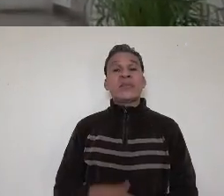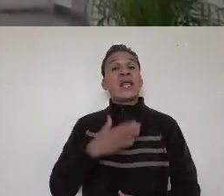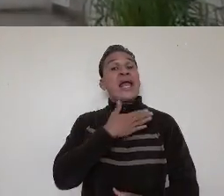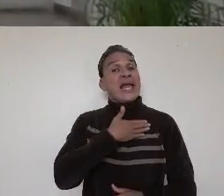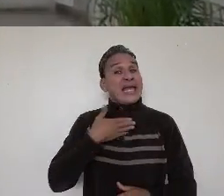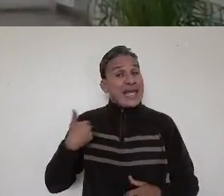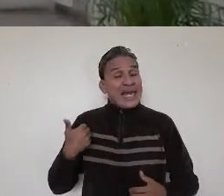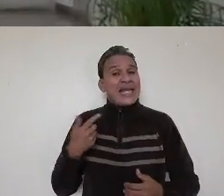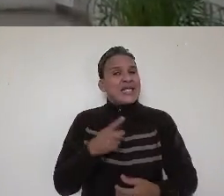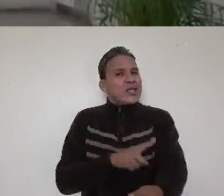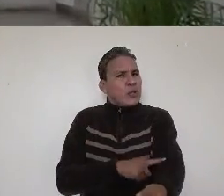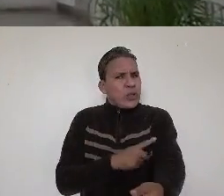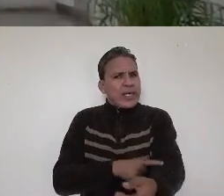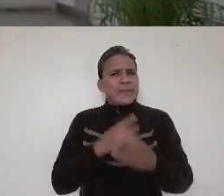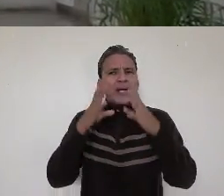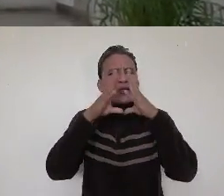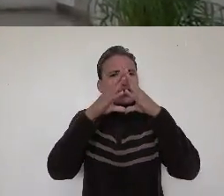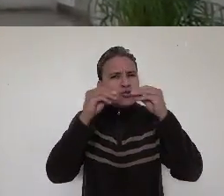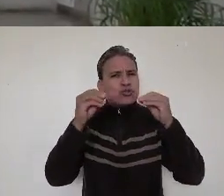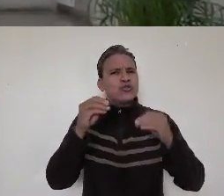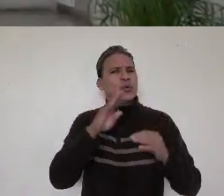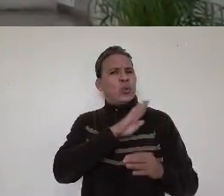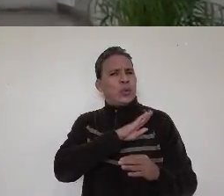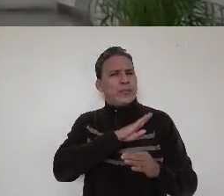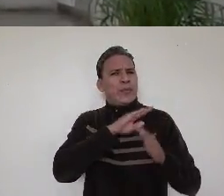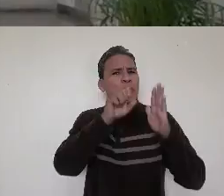Queridos hermanos todos en el Señor Jesús,